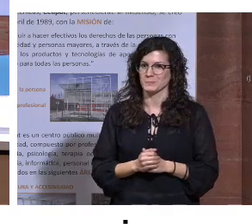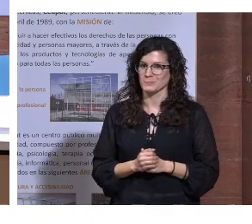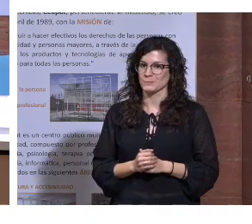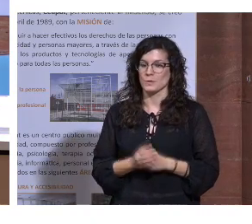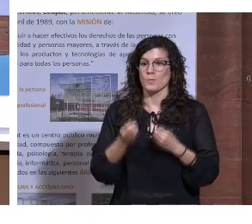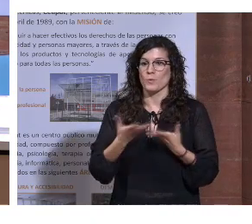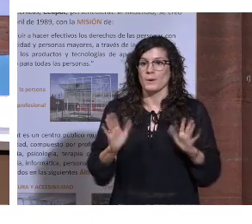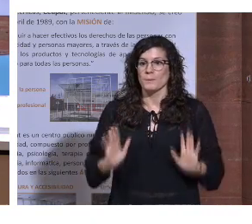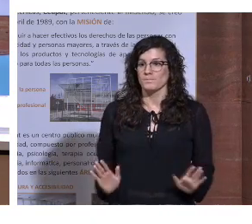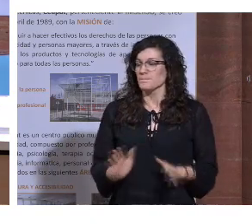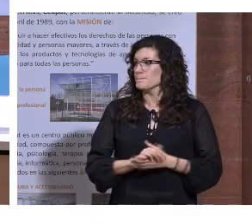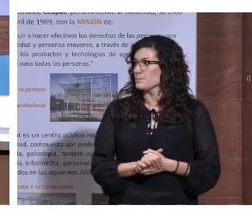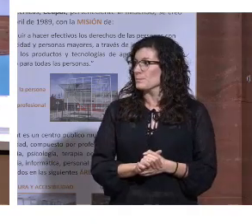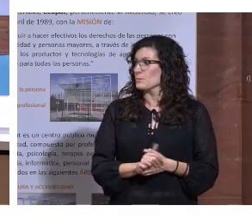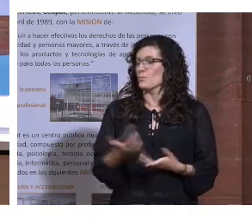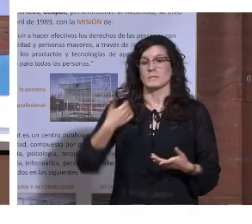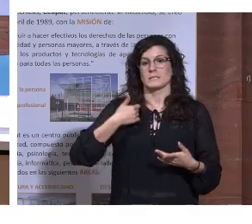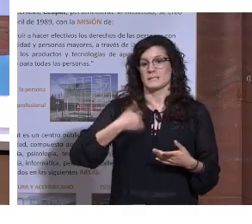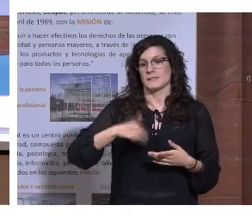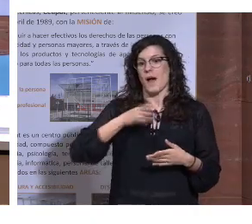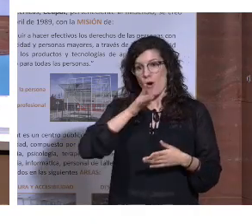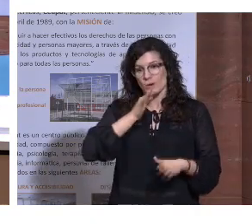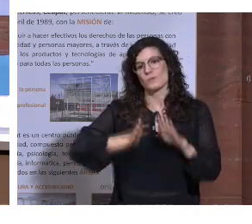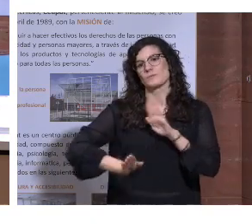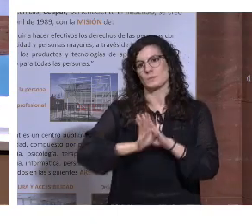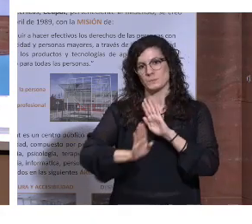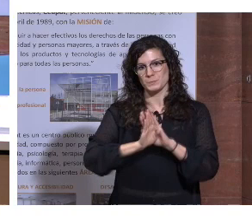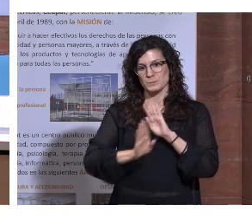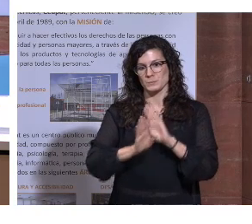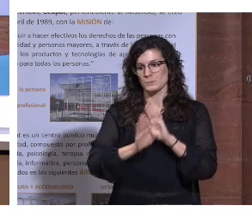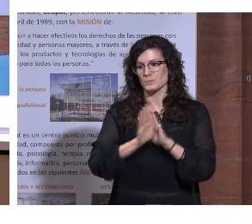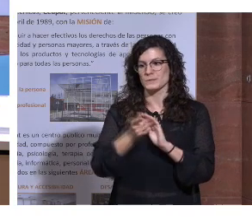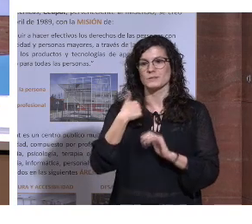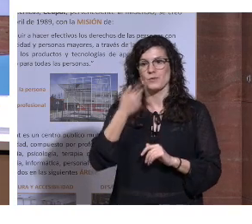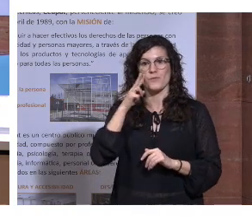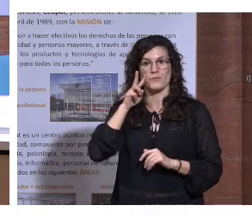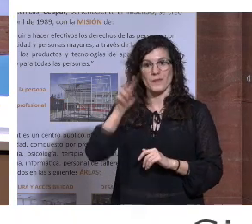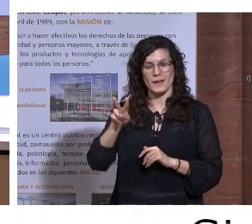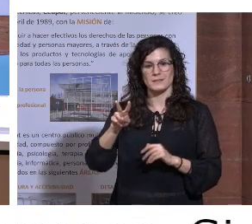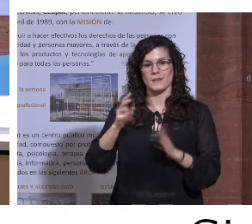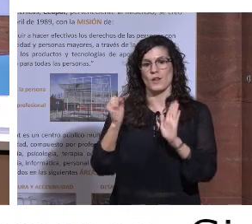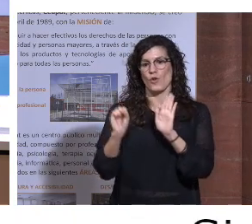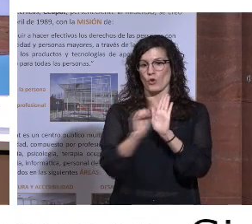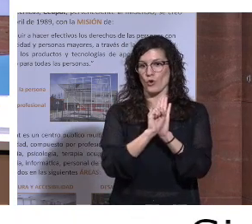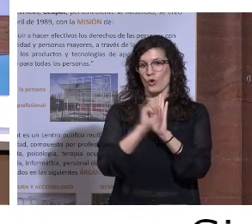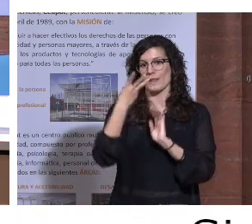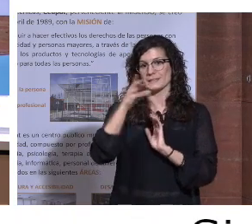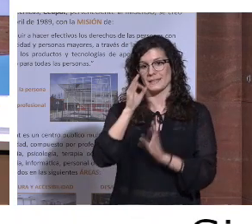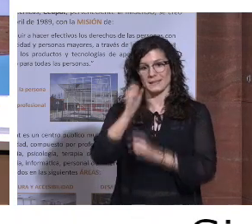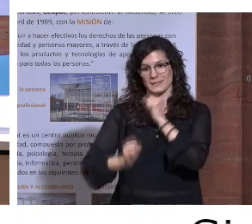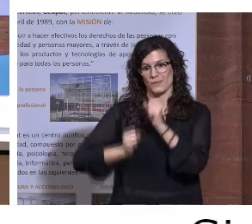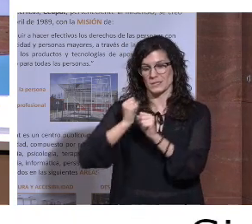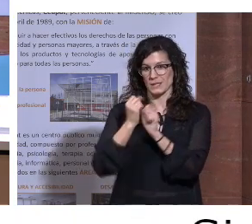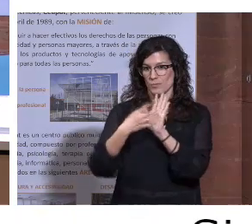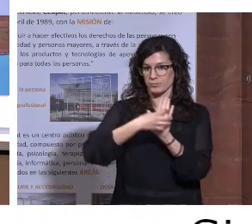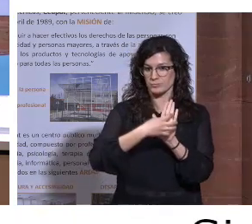Bueno, pues con esto continuamos. Si os fijáis en el logo del 30 aniversario, pues